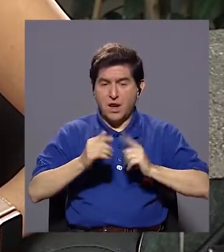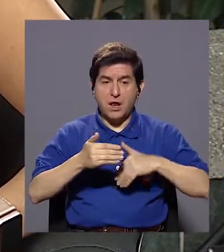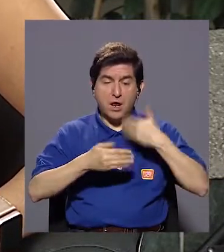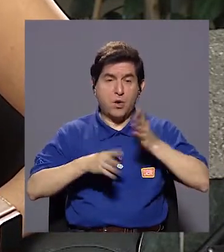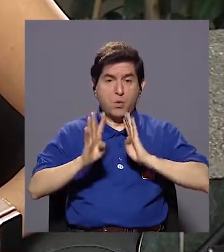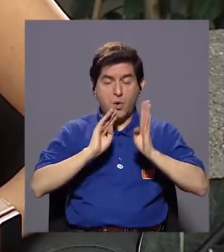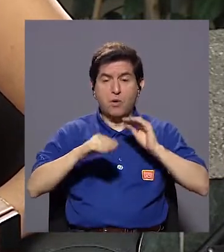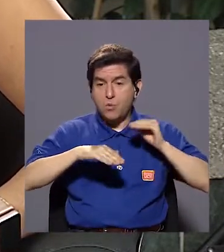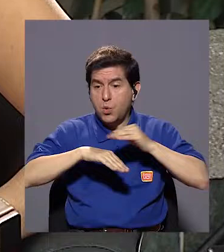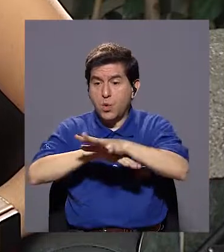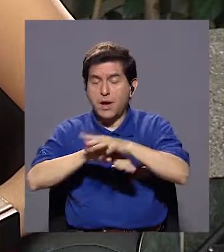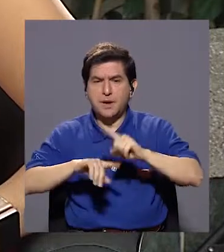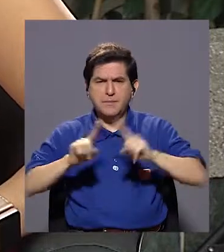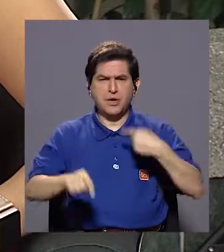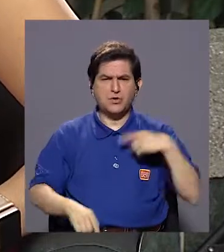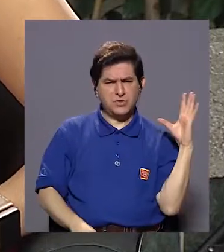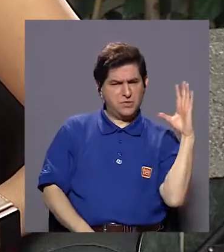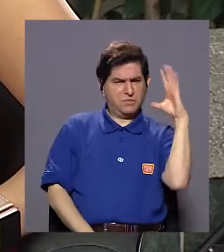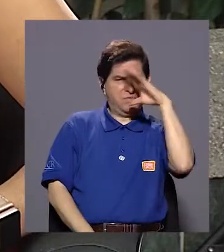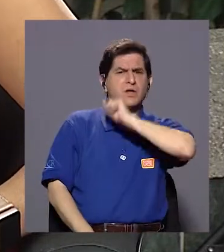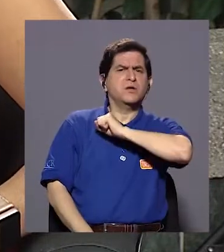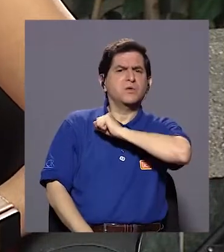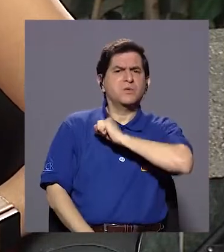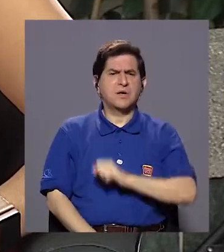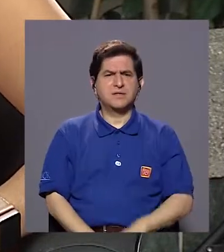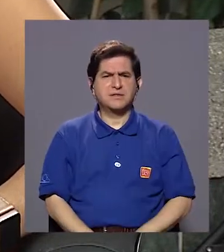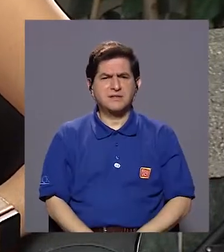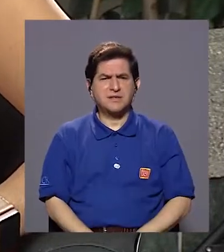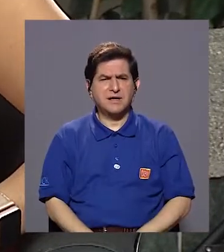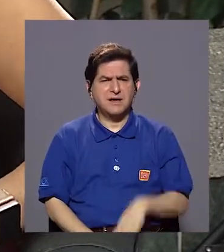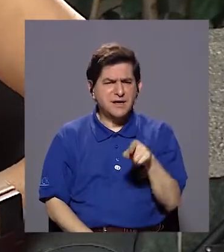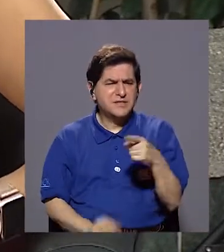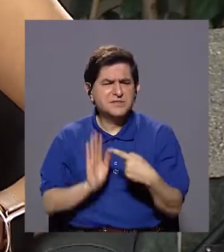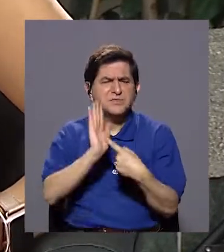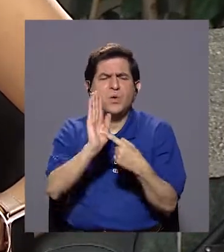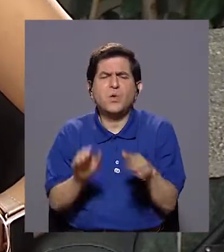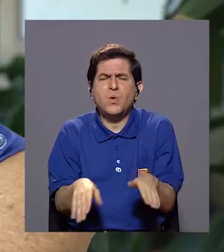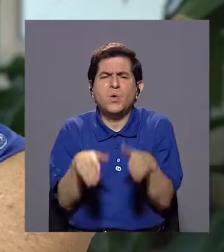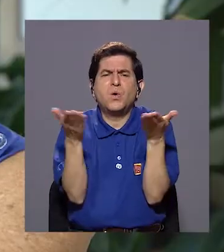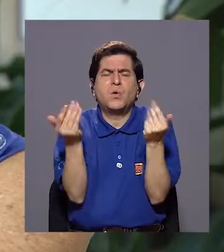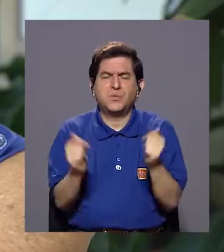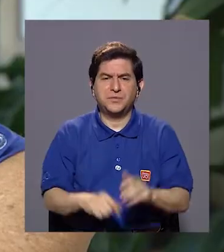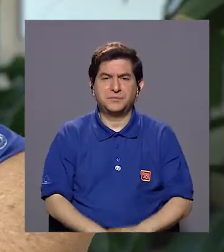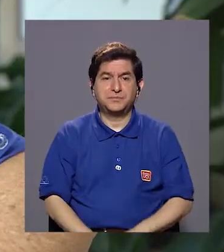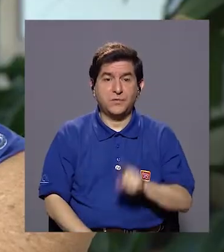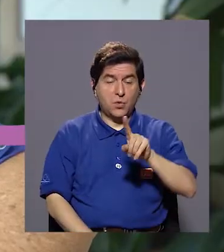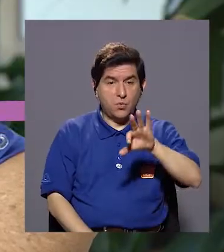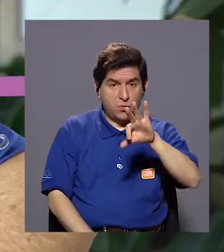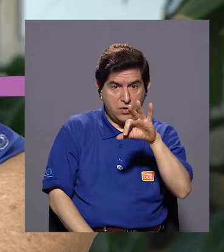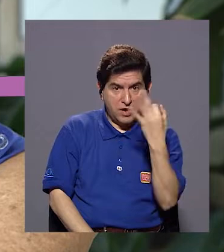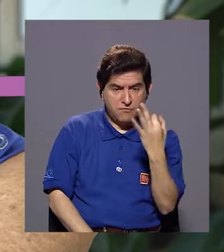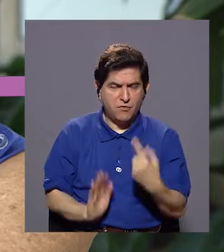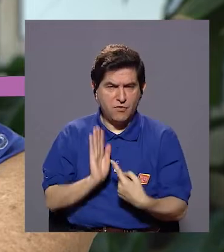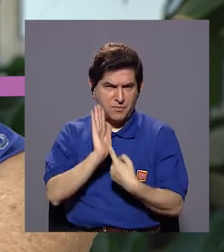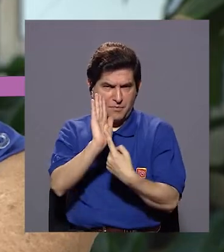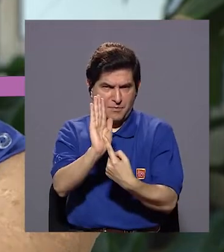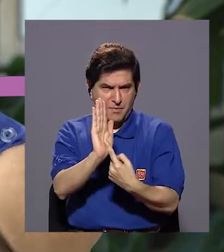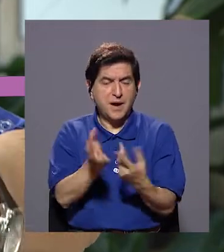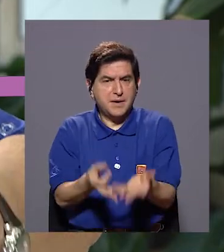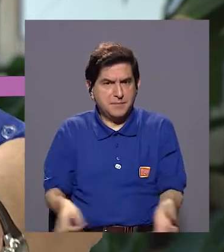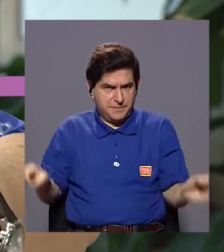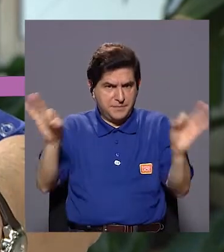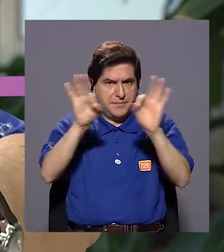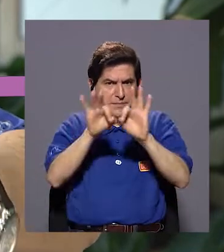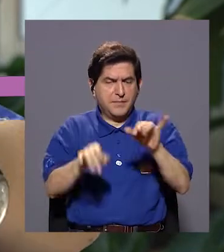pero ¿cómo me empiezo a dar cuenta? ¿Cómo se manifiesta esto? Bueno, una de las manifestaciones muy importantes